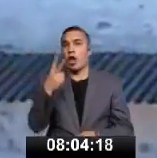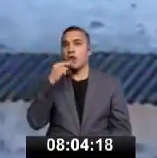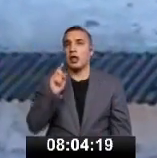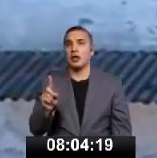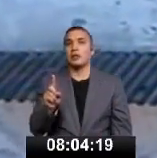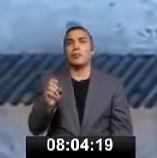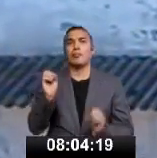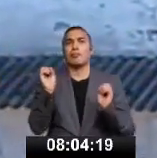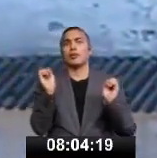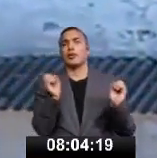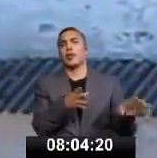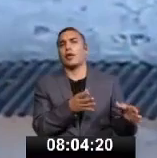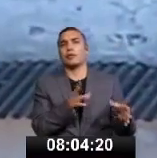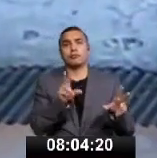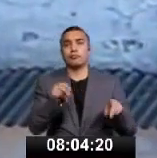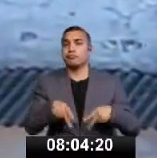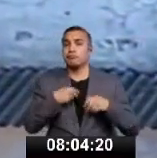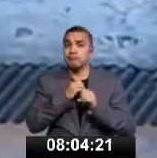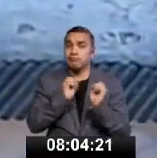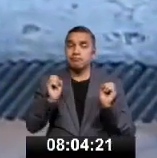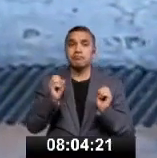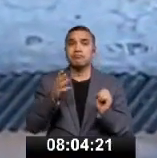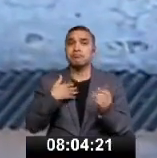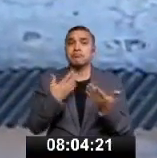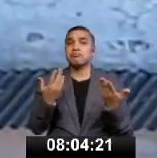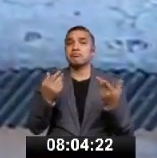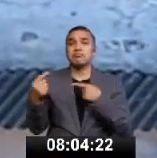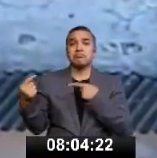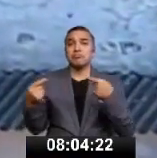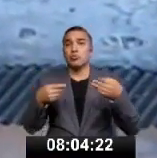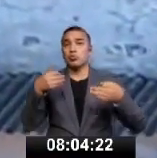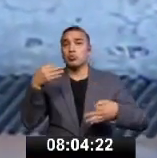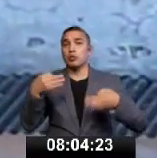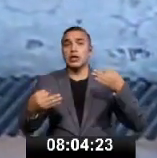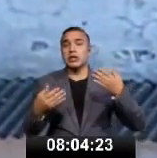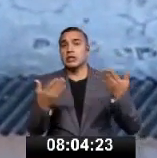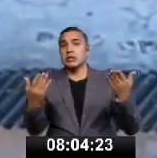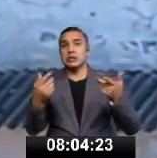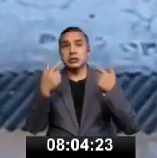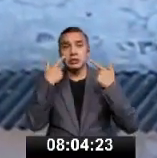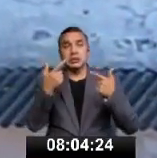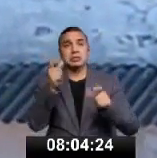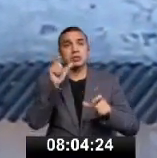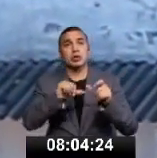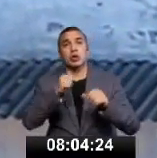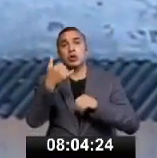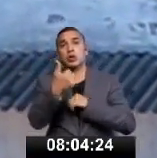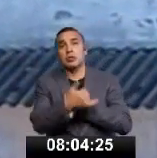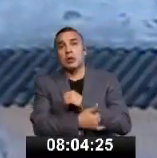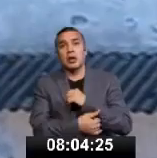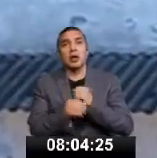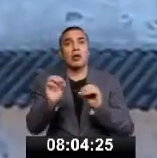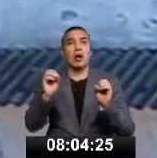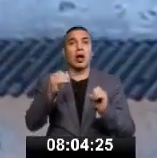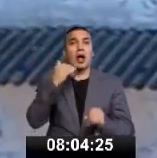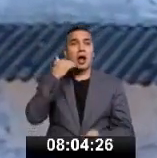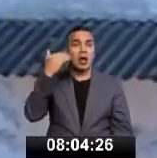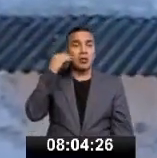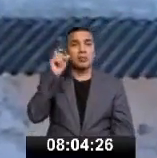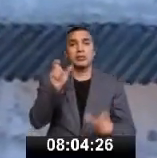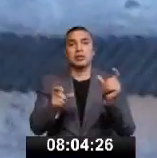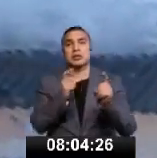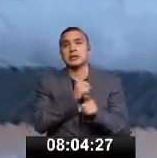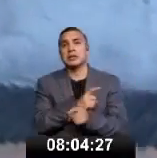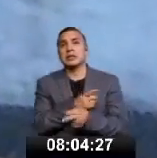Han sido abandonadas, no vive nadie, están en litigio, es decir, en juicios, al cuidado de herederos, personas de adultos mayores, personas con